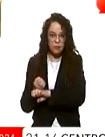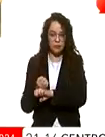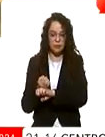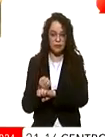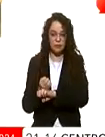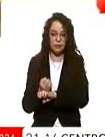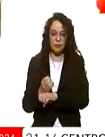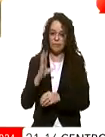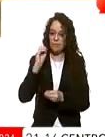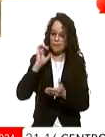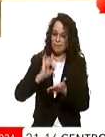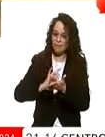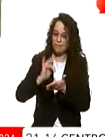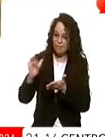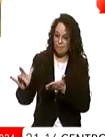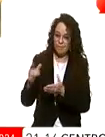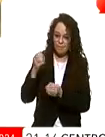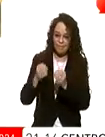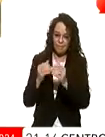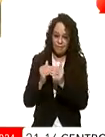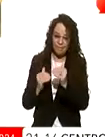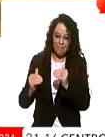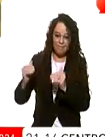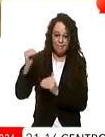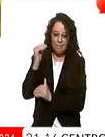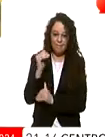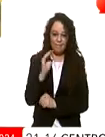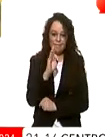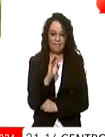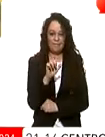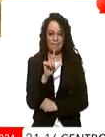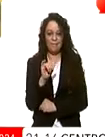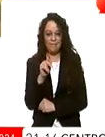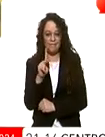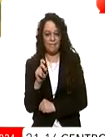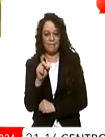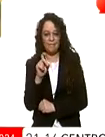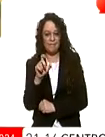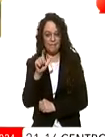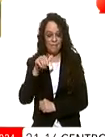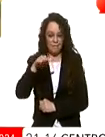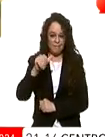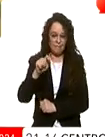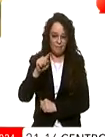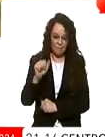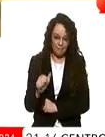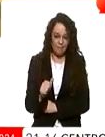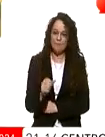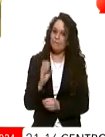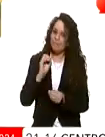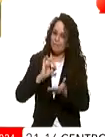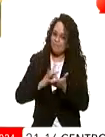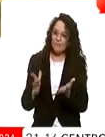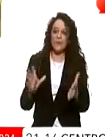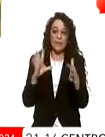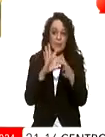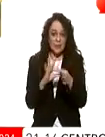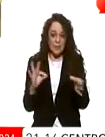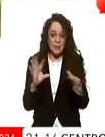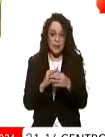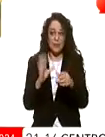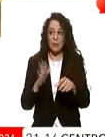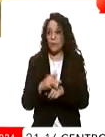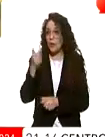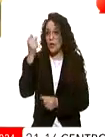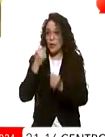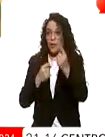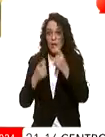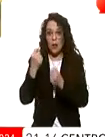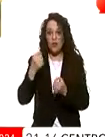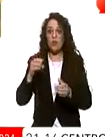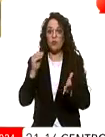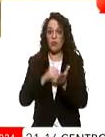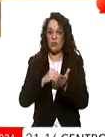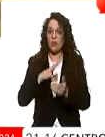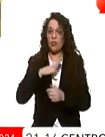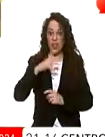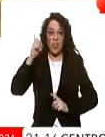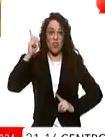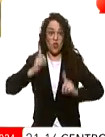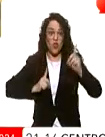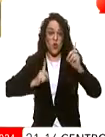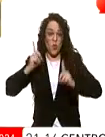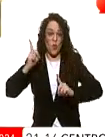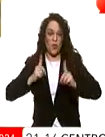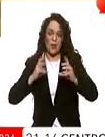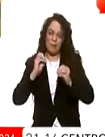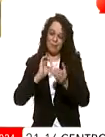Punto de Referencia y lo que nos ha planteado, que aclara o debería aclarar muchas de las dudas que siguen ahí en la conversación del país.